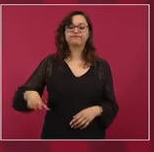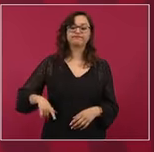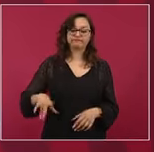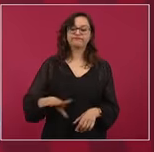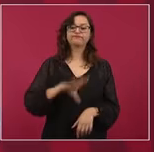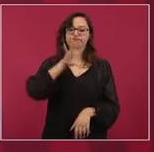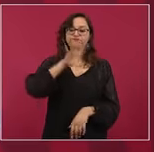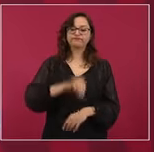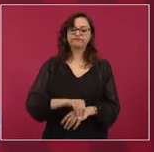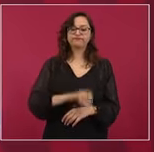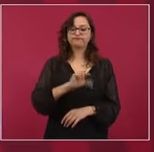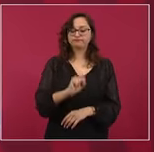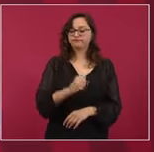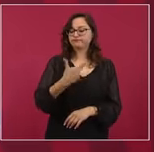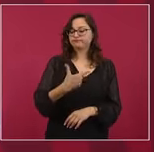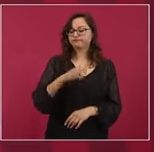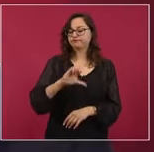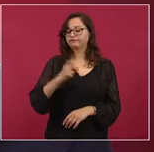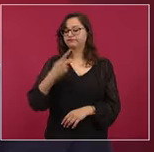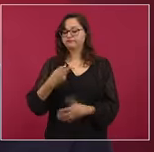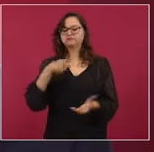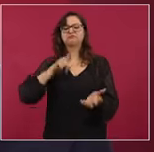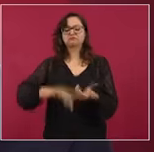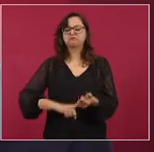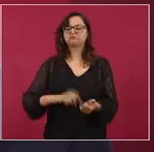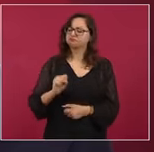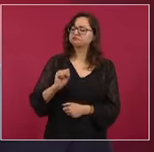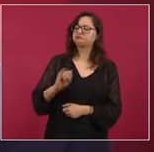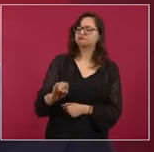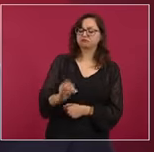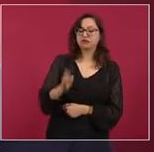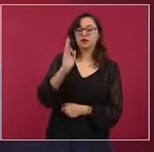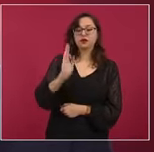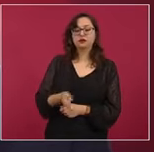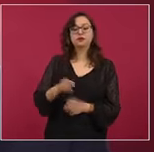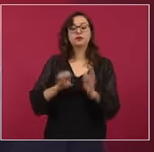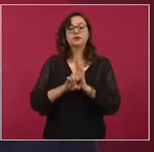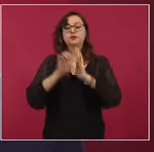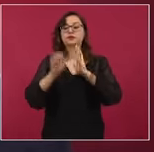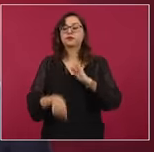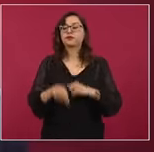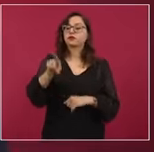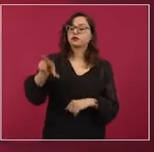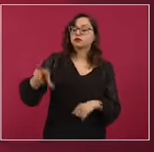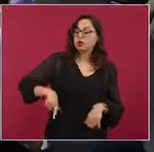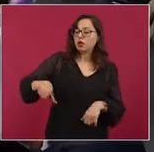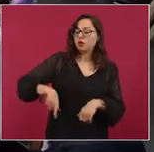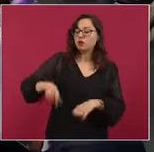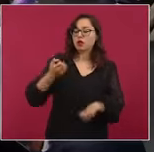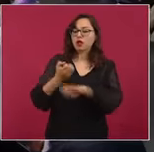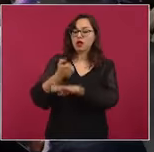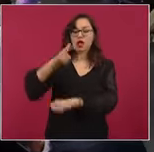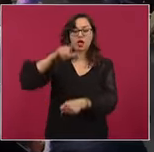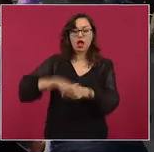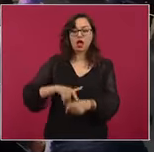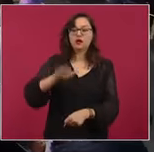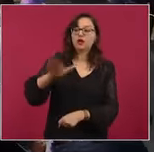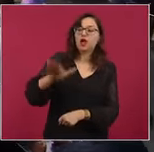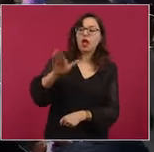Estaba permitido. Le decían a un gobierno estatal: si contratas esta